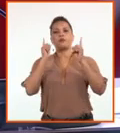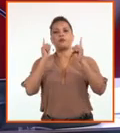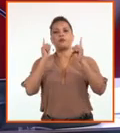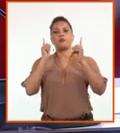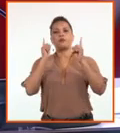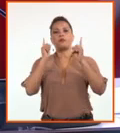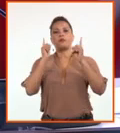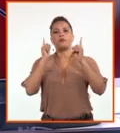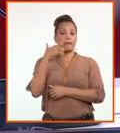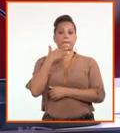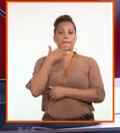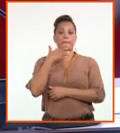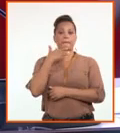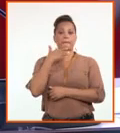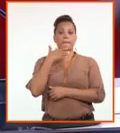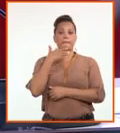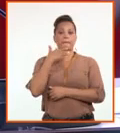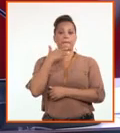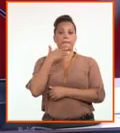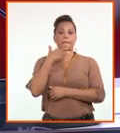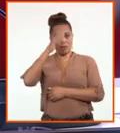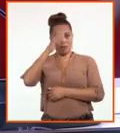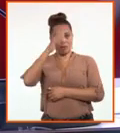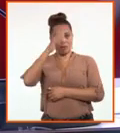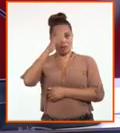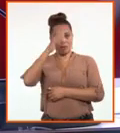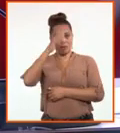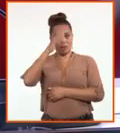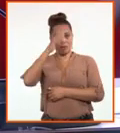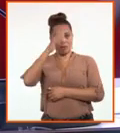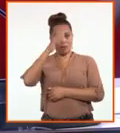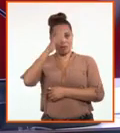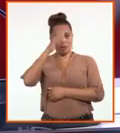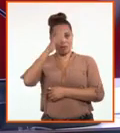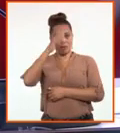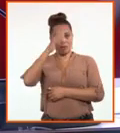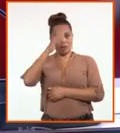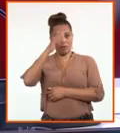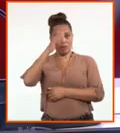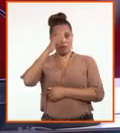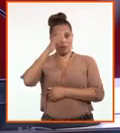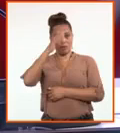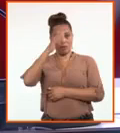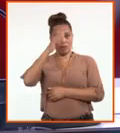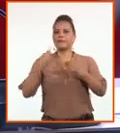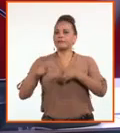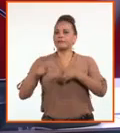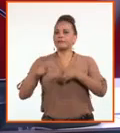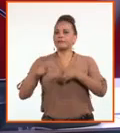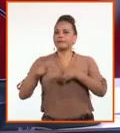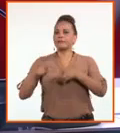constantemente todo lo que acontece, no solamente en nuestro país, sino en el resto